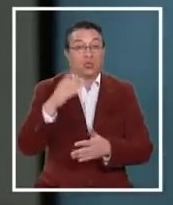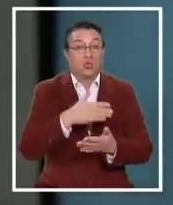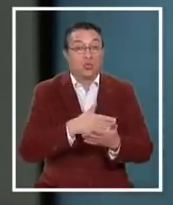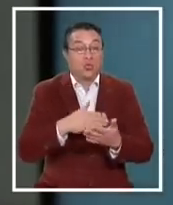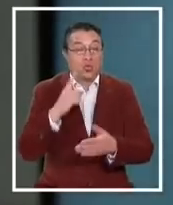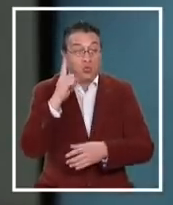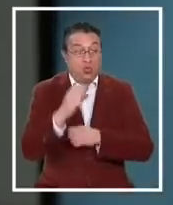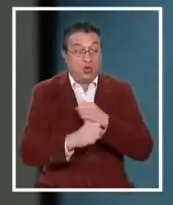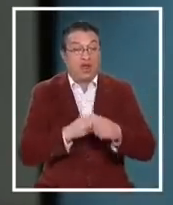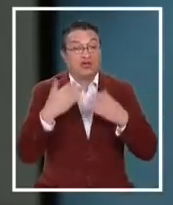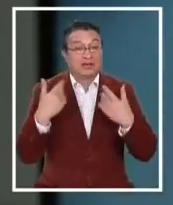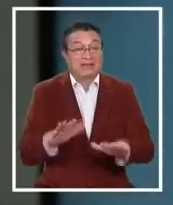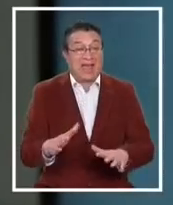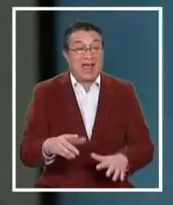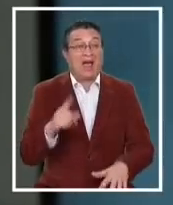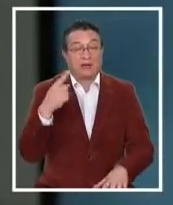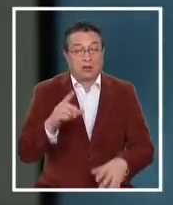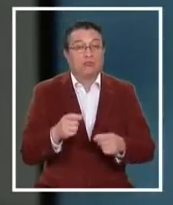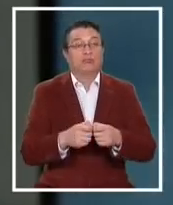efecto exponencial.